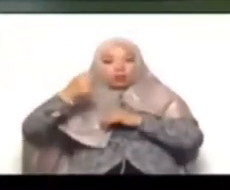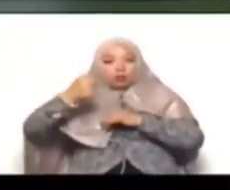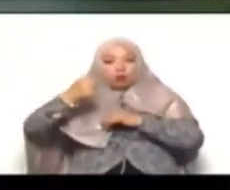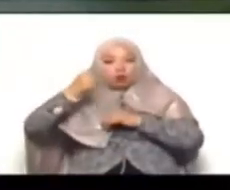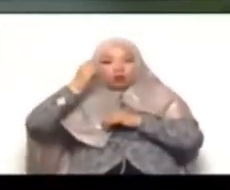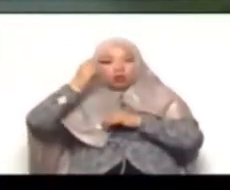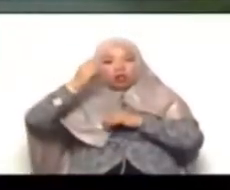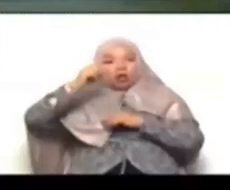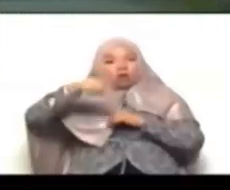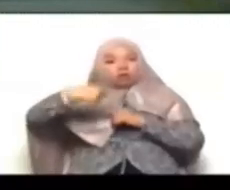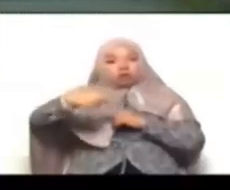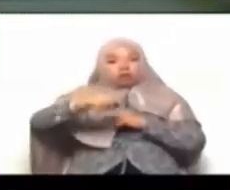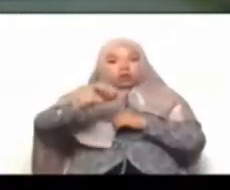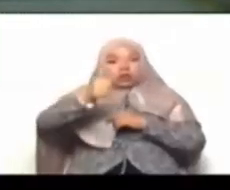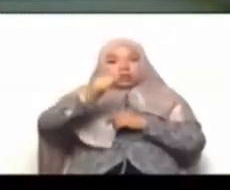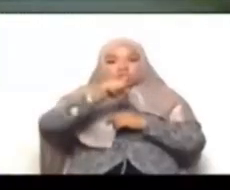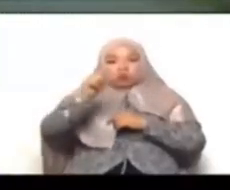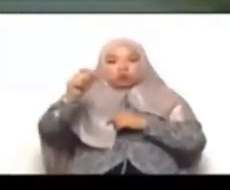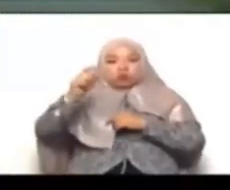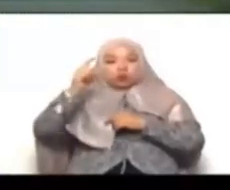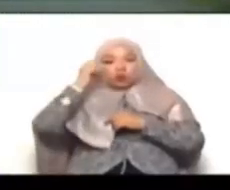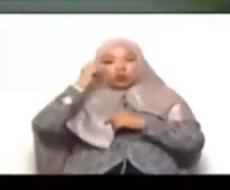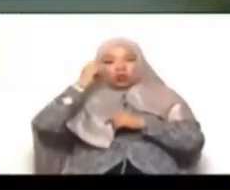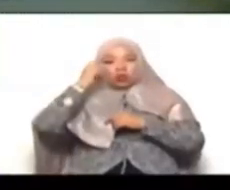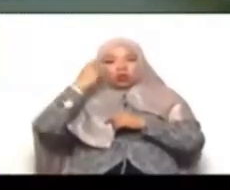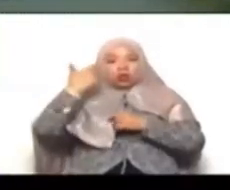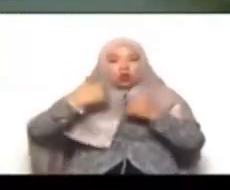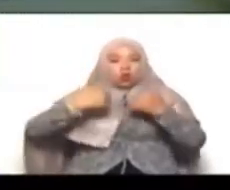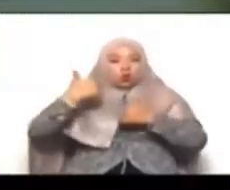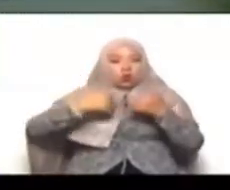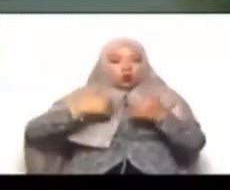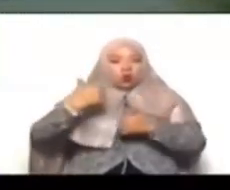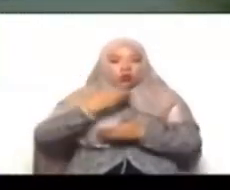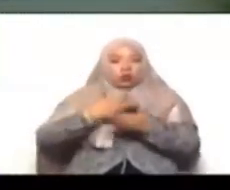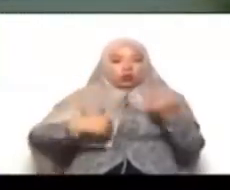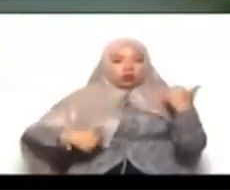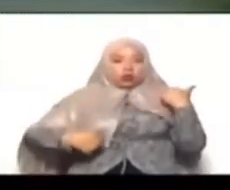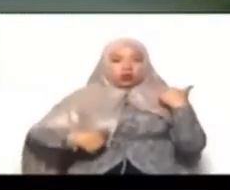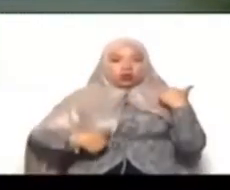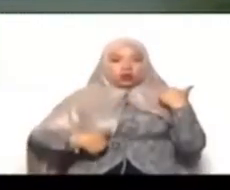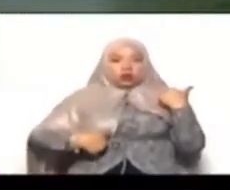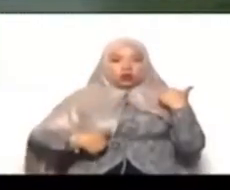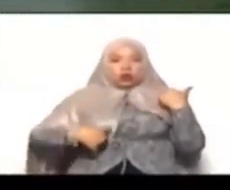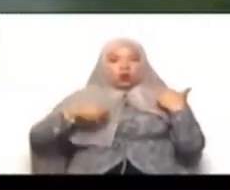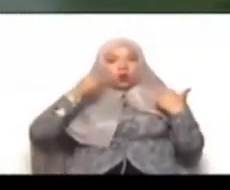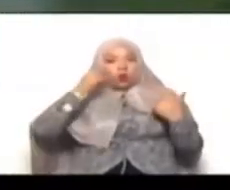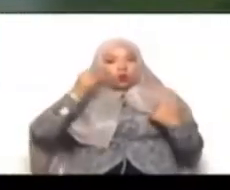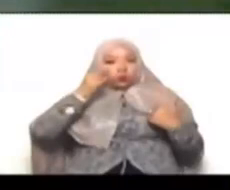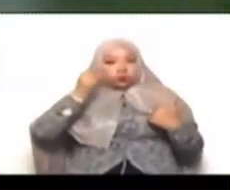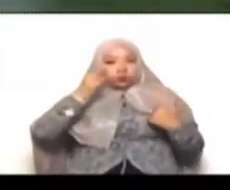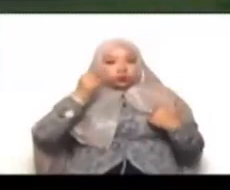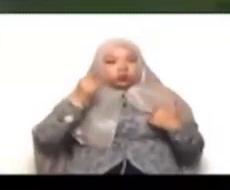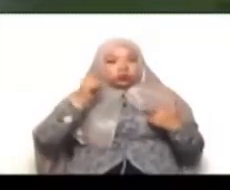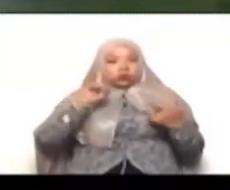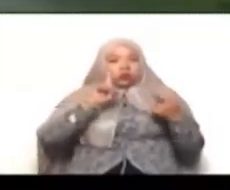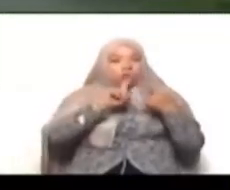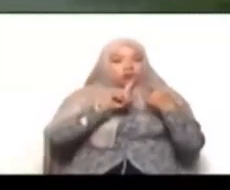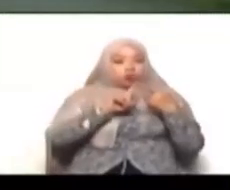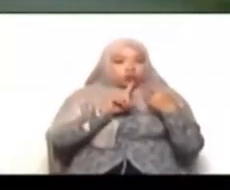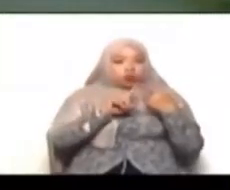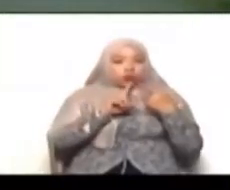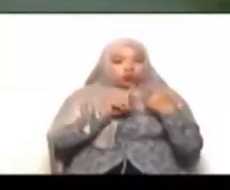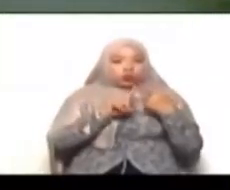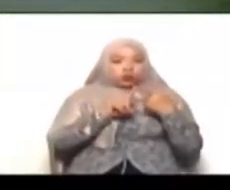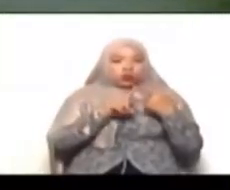más de 100 días y comienzan a suceder cosas extrañas en el país. No es la primera vez, ya estamos acostumbrados. En este caso, dice El Universal,